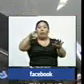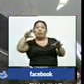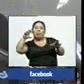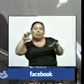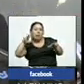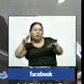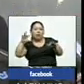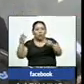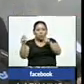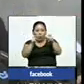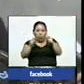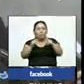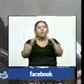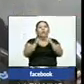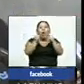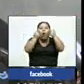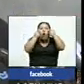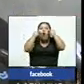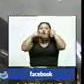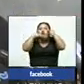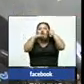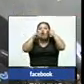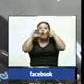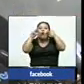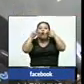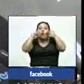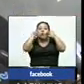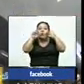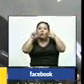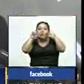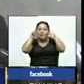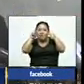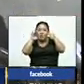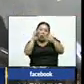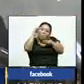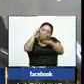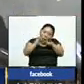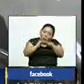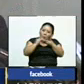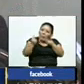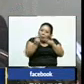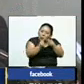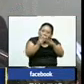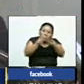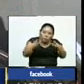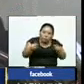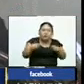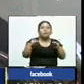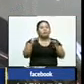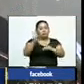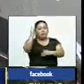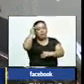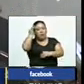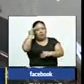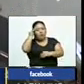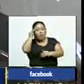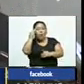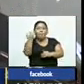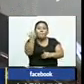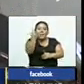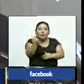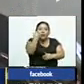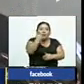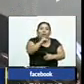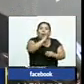La tiritis también ya va a la baja y siempre hemos encontrado que más del 50% de los pacientes con paperas,